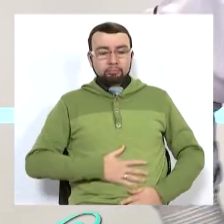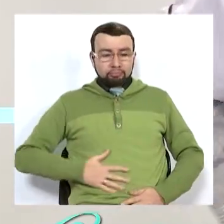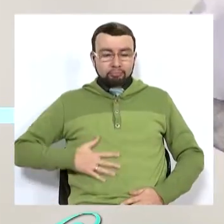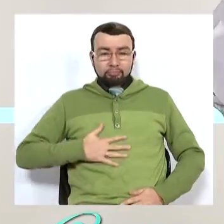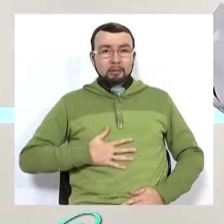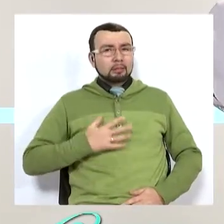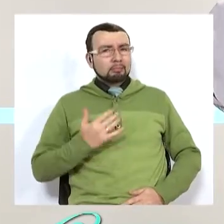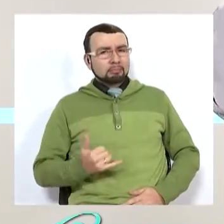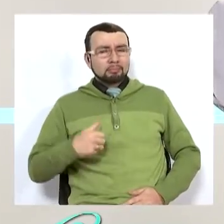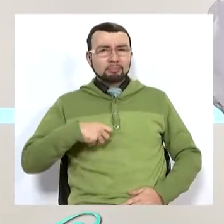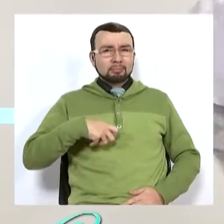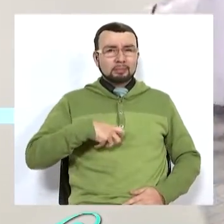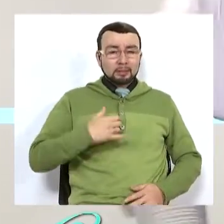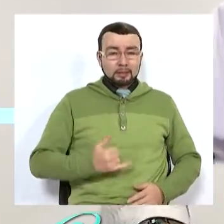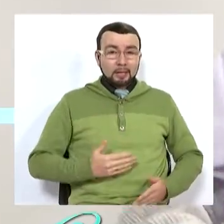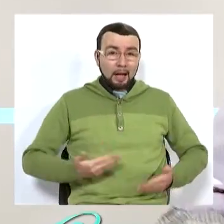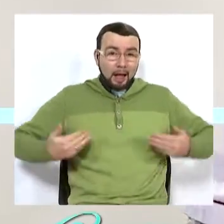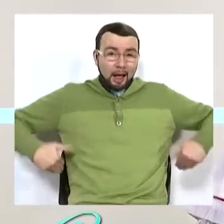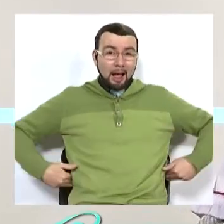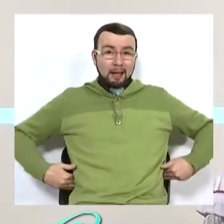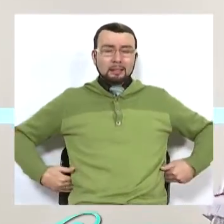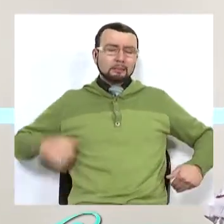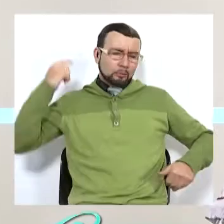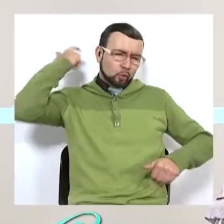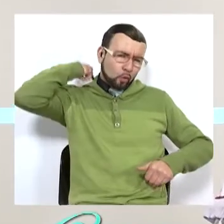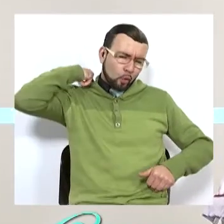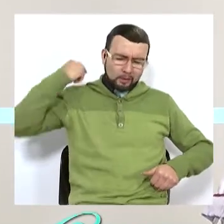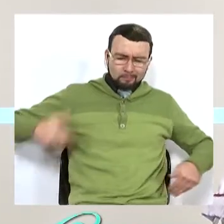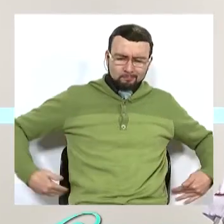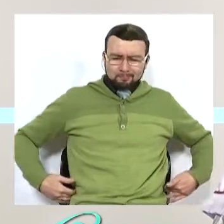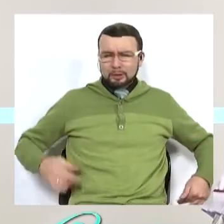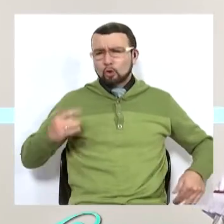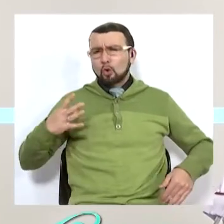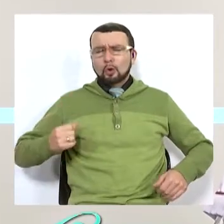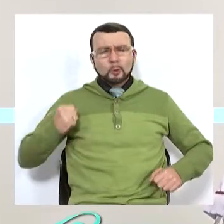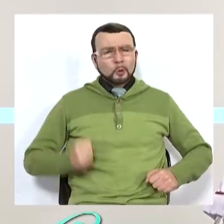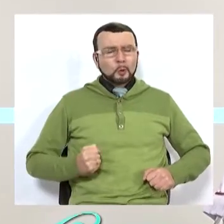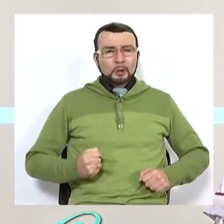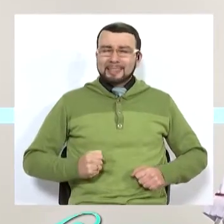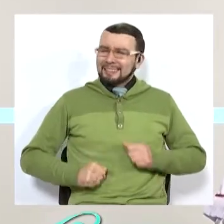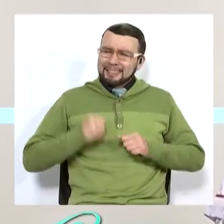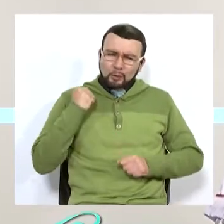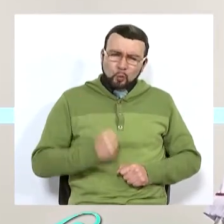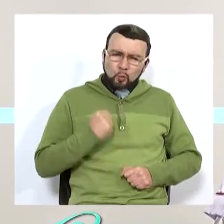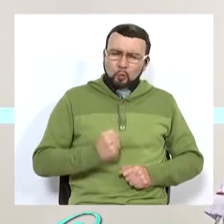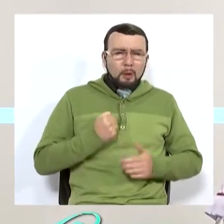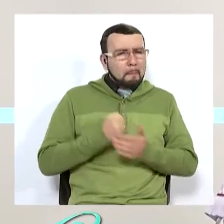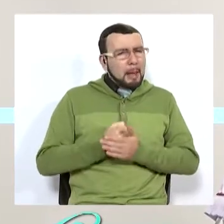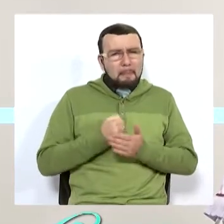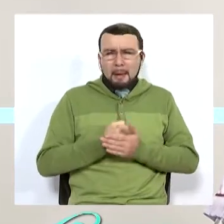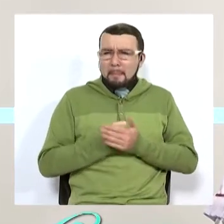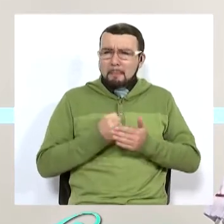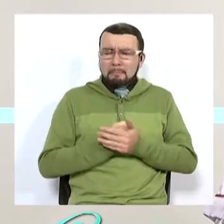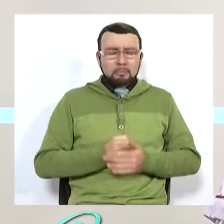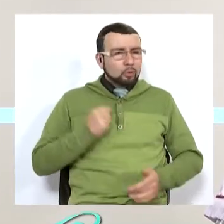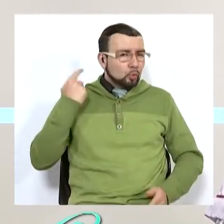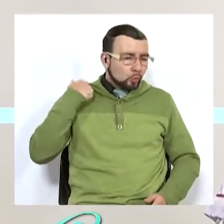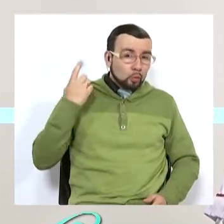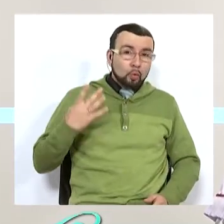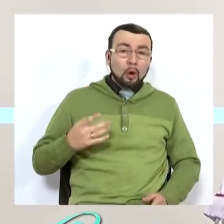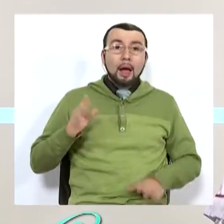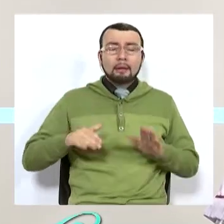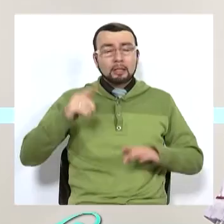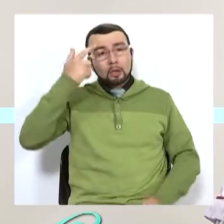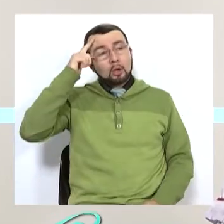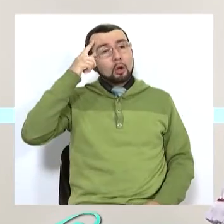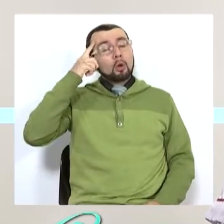en la parte dorsal, en la parte de la espalda. Es un dolor seco, sordo, intenso. La persona suda,